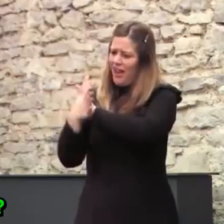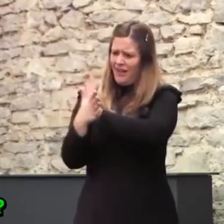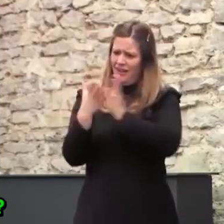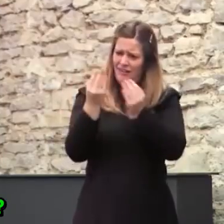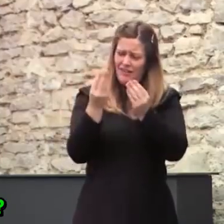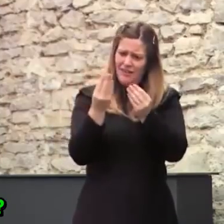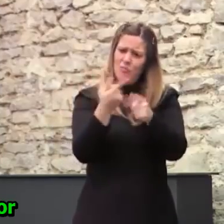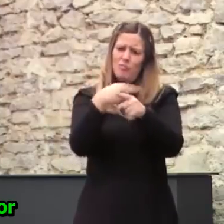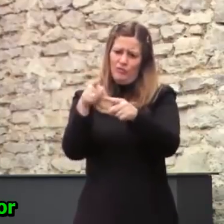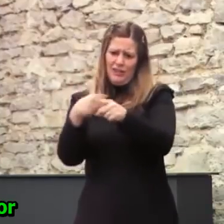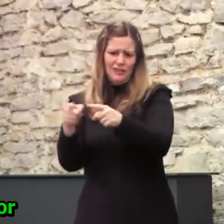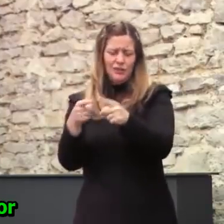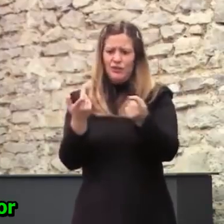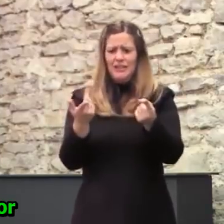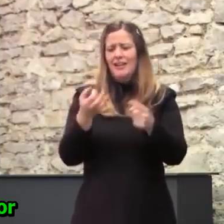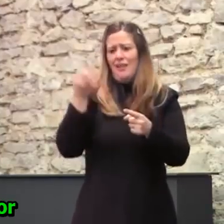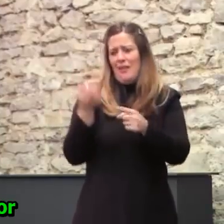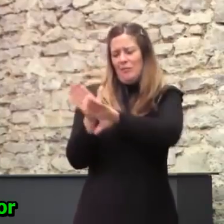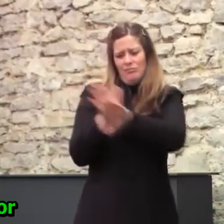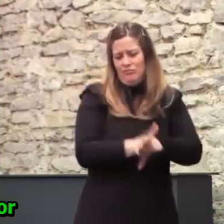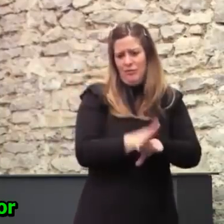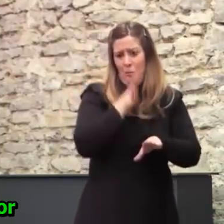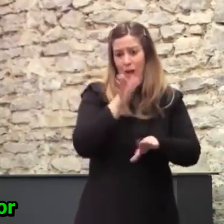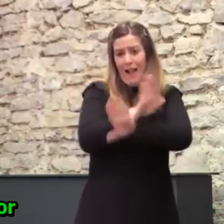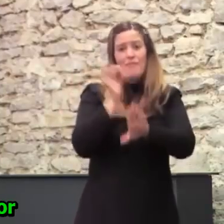porque nos están matando, ¿no? Y porque además